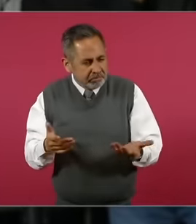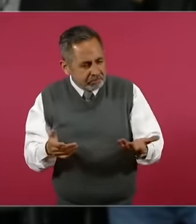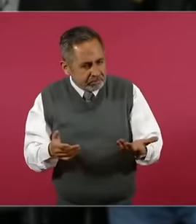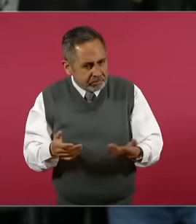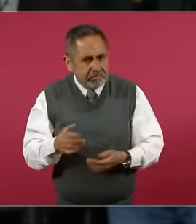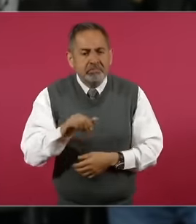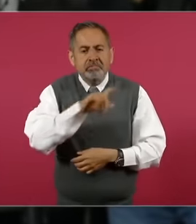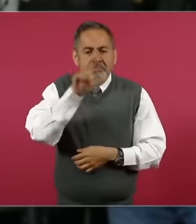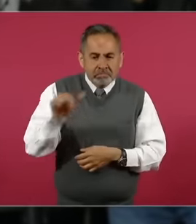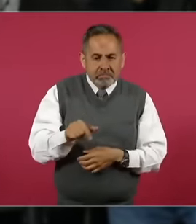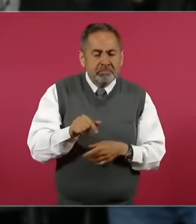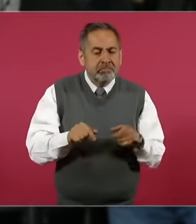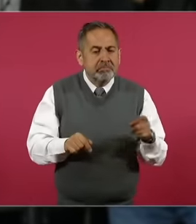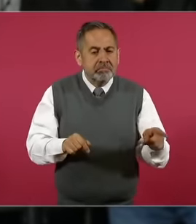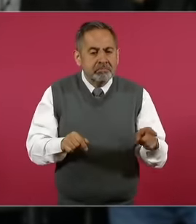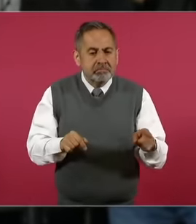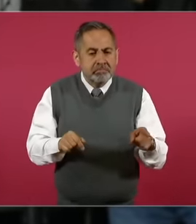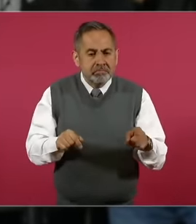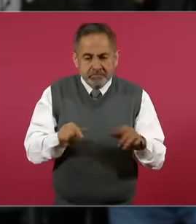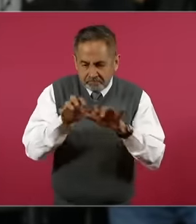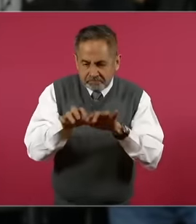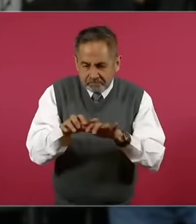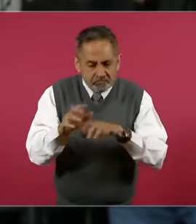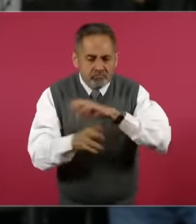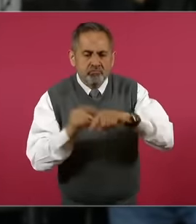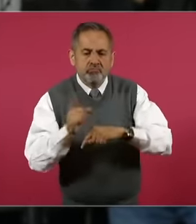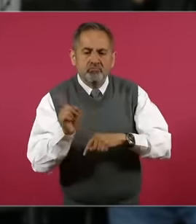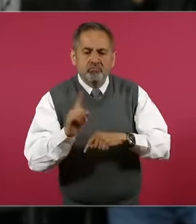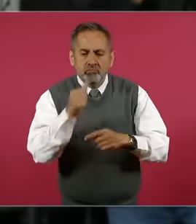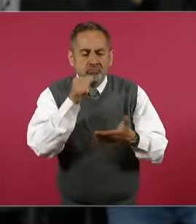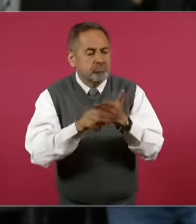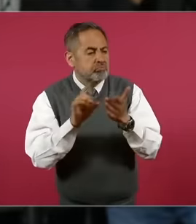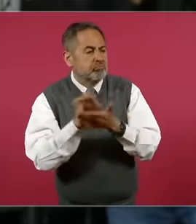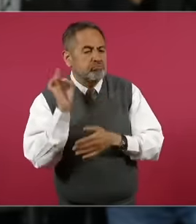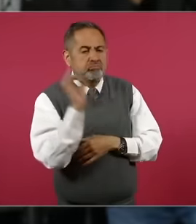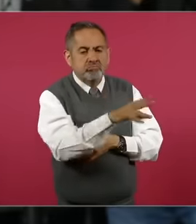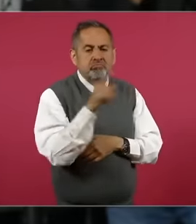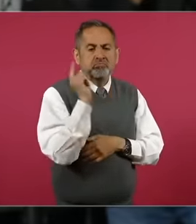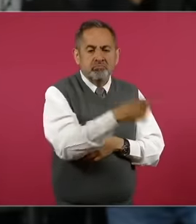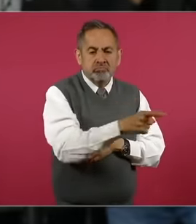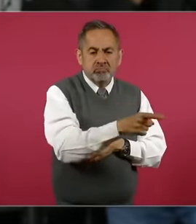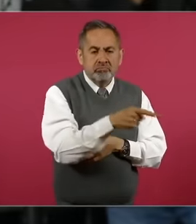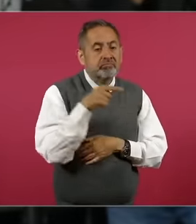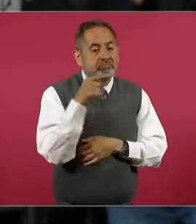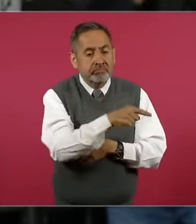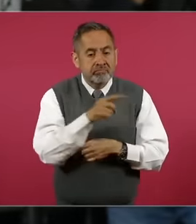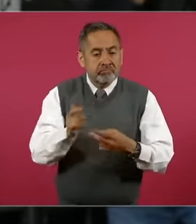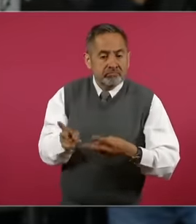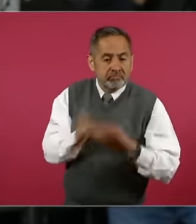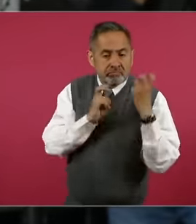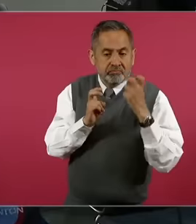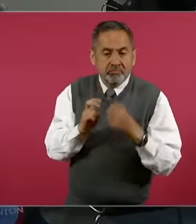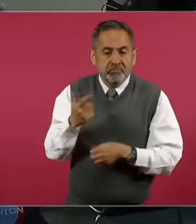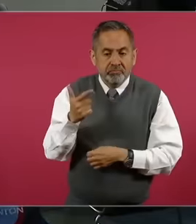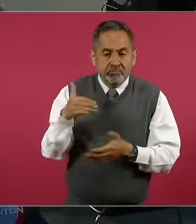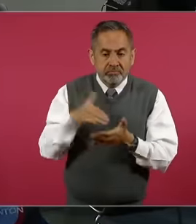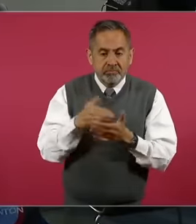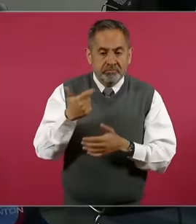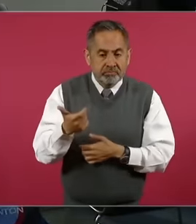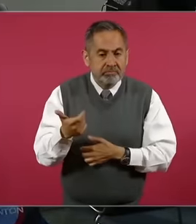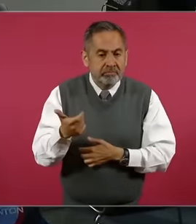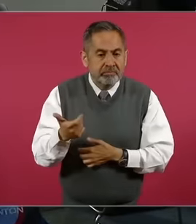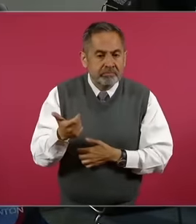y después cambiaron la notificación y ya nada más dijeron que se había robado los 7,000 pesos,